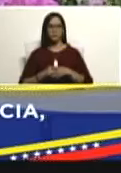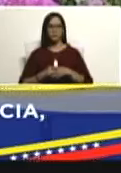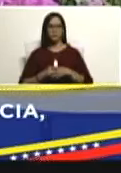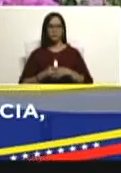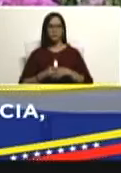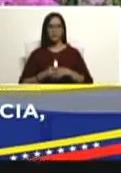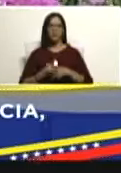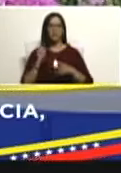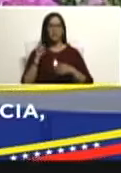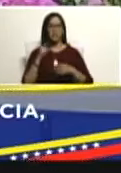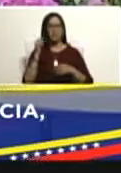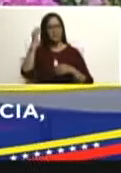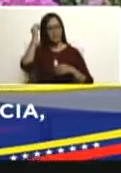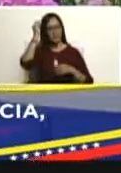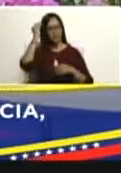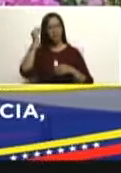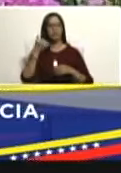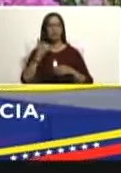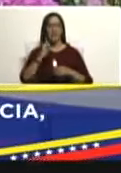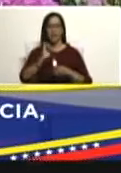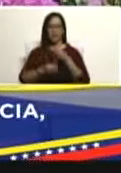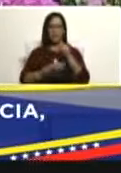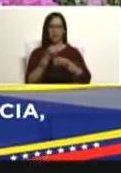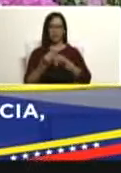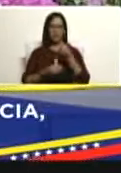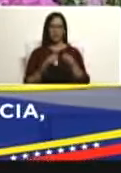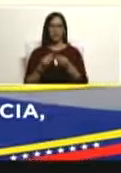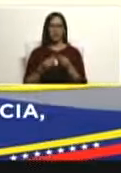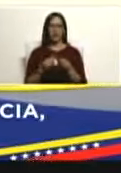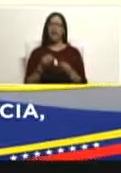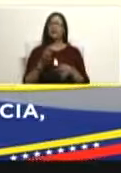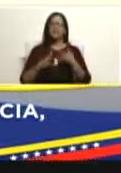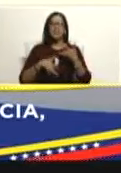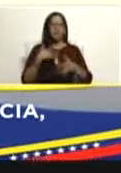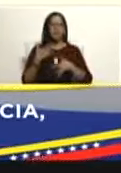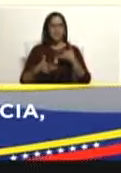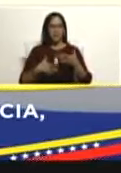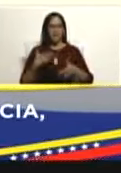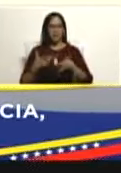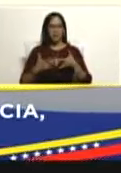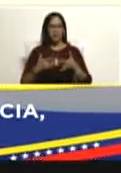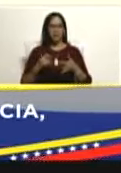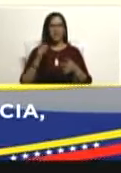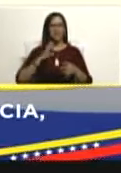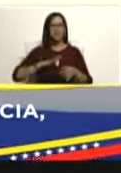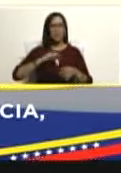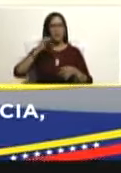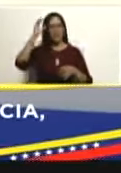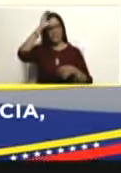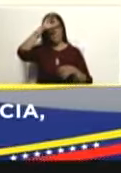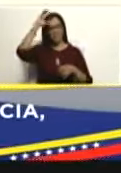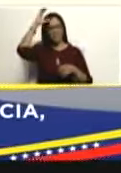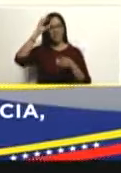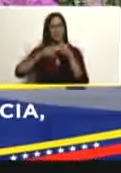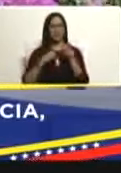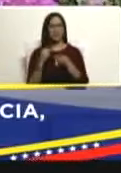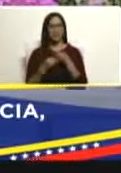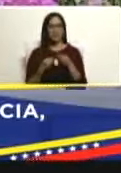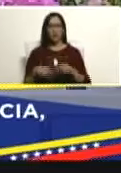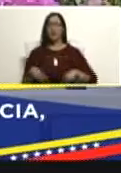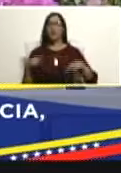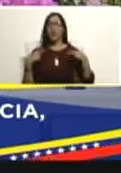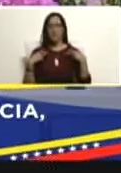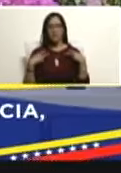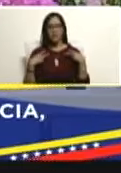Y así creo que hay que hacerlo, Ernesto. Así lo siento. Y estamos en capacidad de hacer la vida